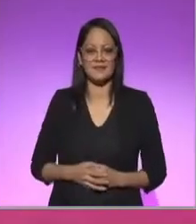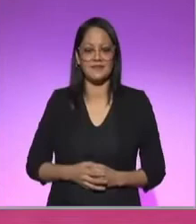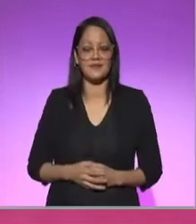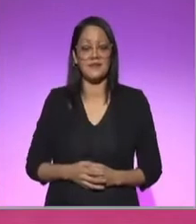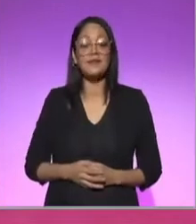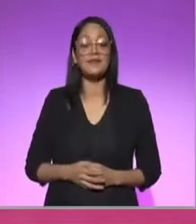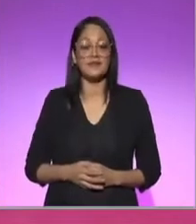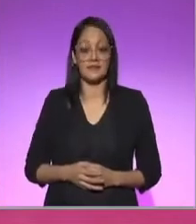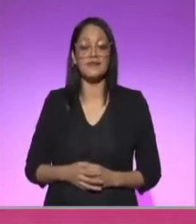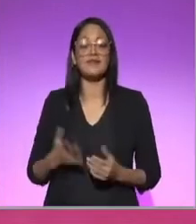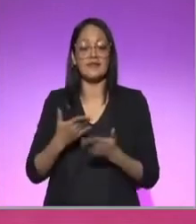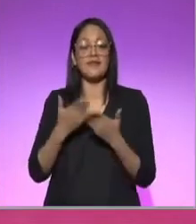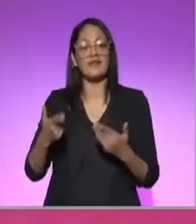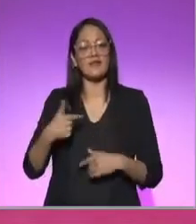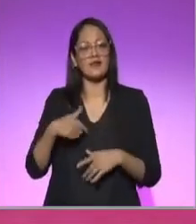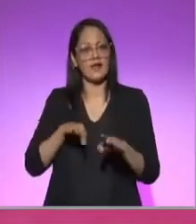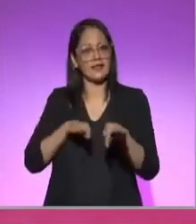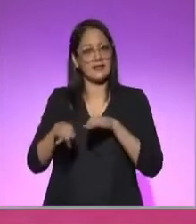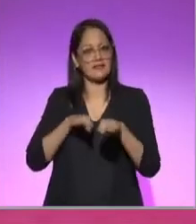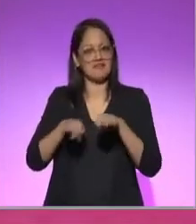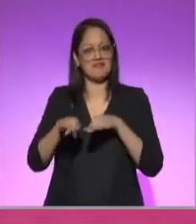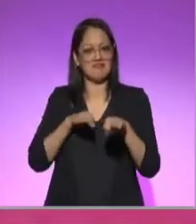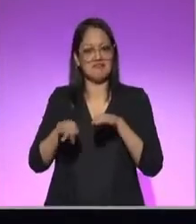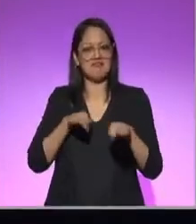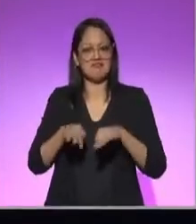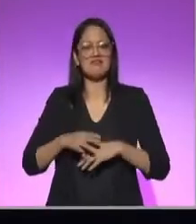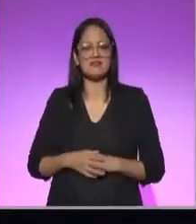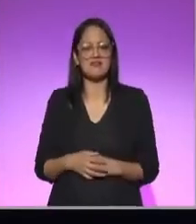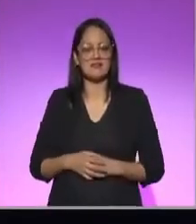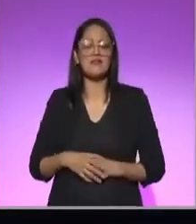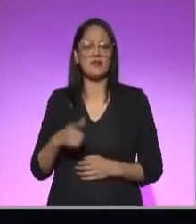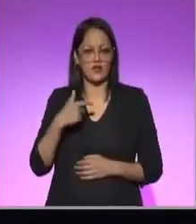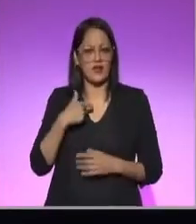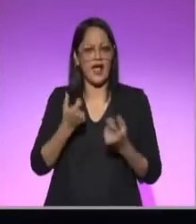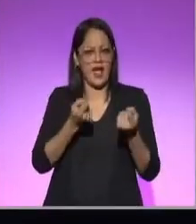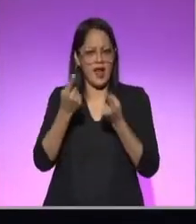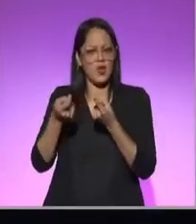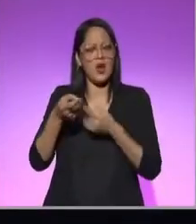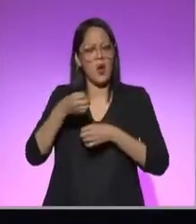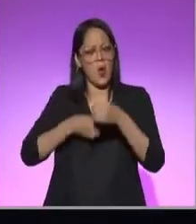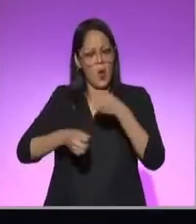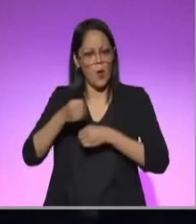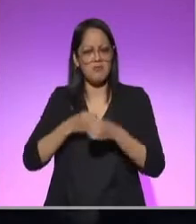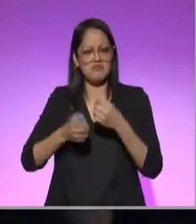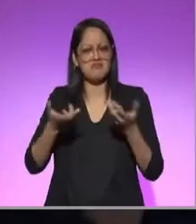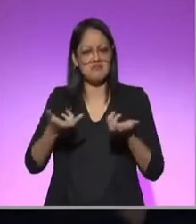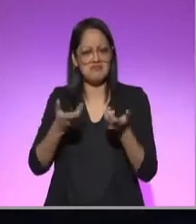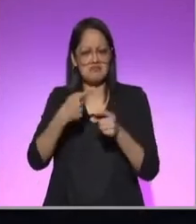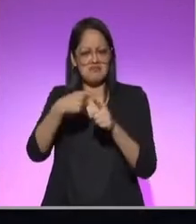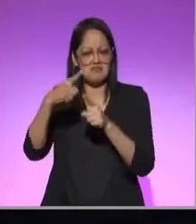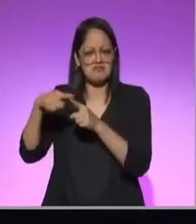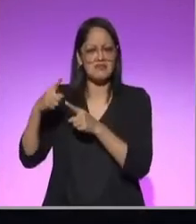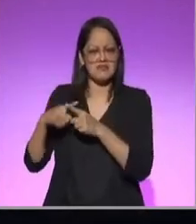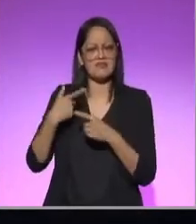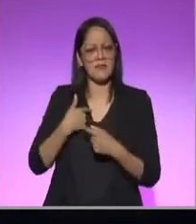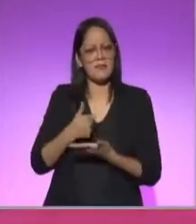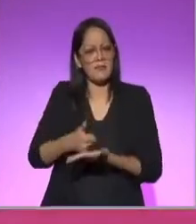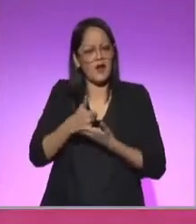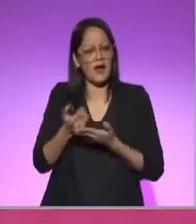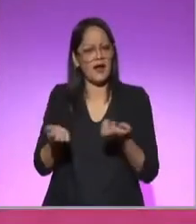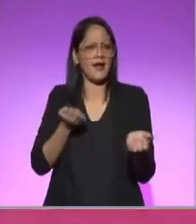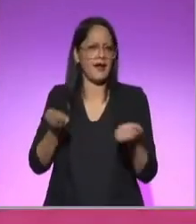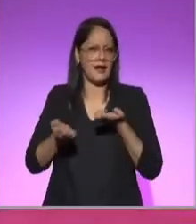Ahora sí me encuentro trabajando, aunque mantengo algunas obras que un poco también me sirven de ejercicio,